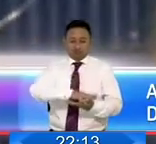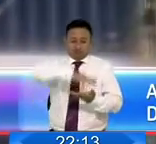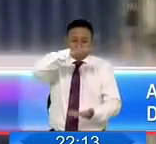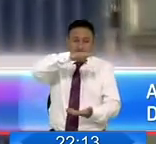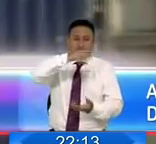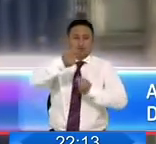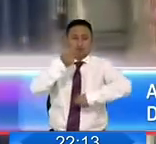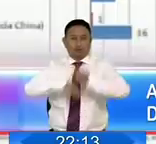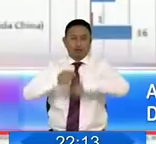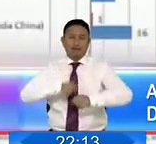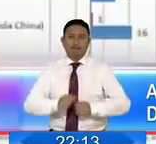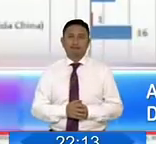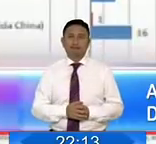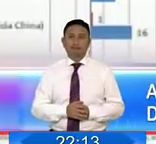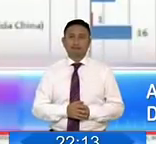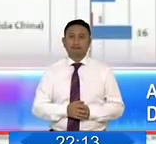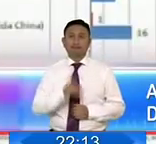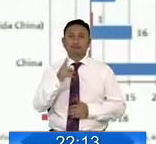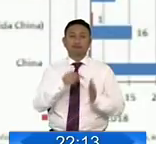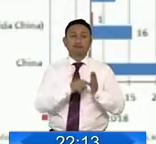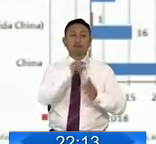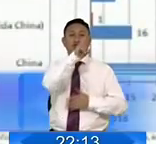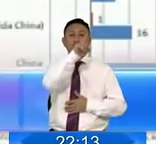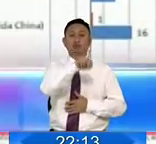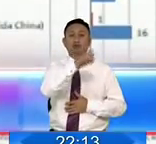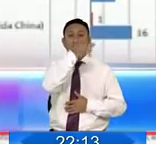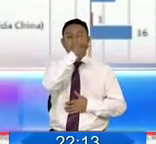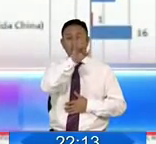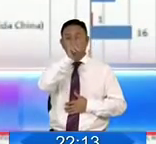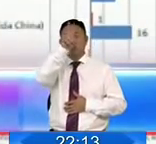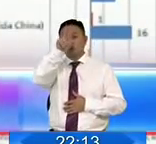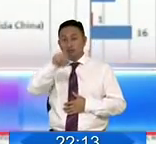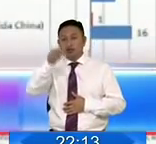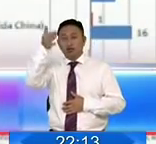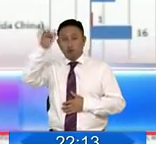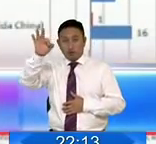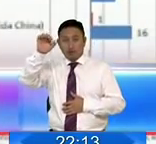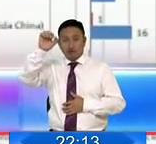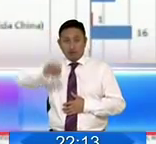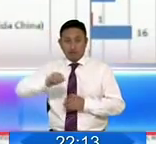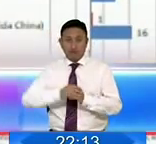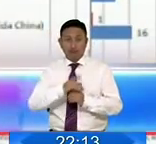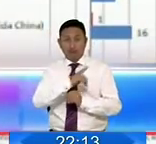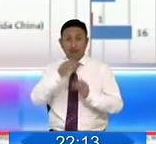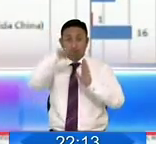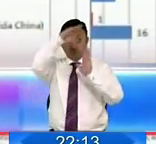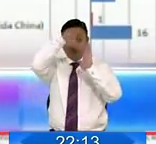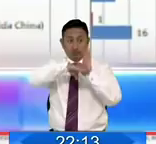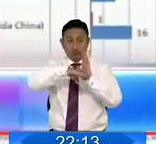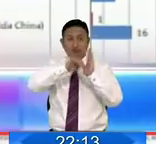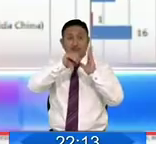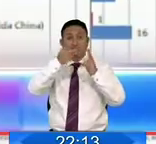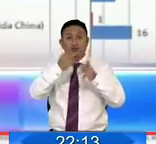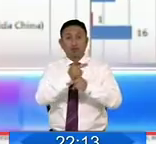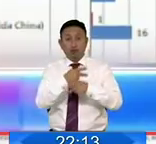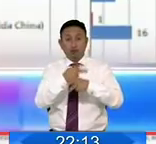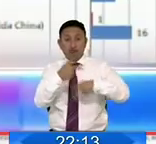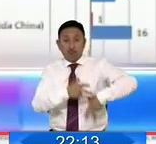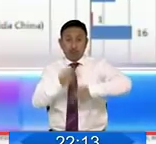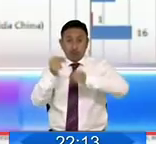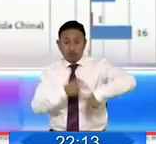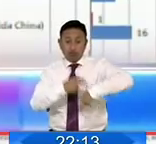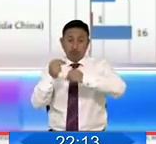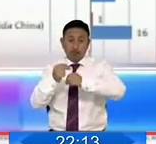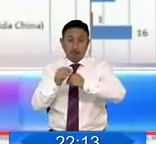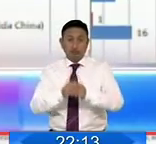productos básicos. Vemos cómo entre 2018 y 2019, pues hay una disminución muy importante de las exportaciones que hace la región